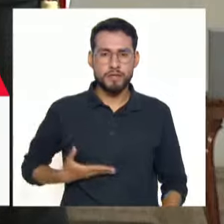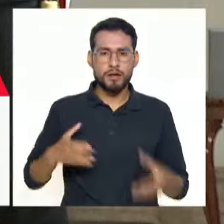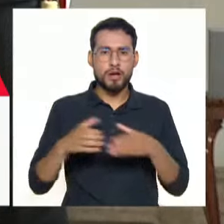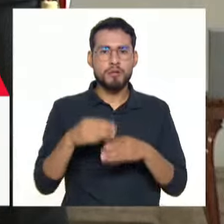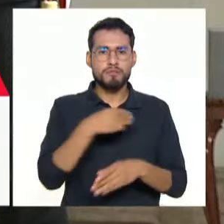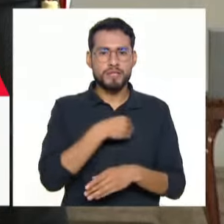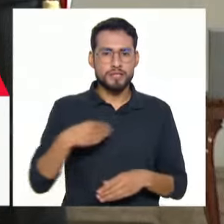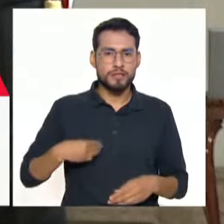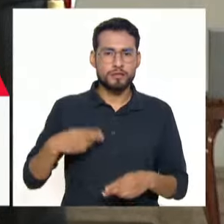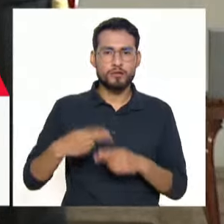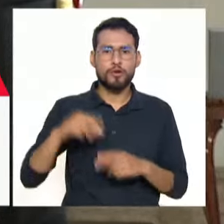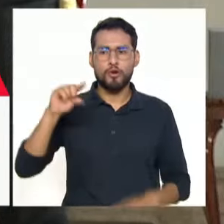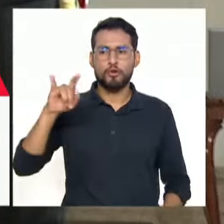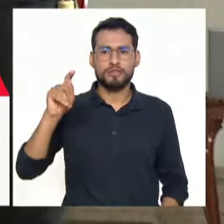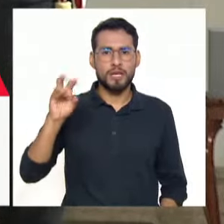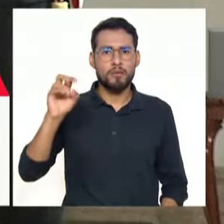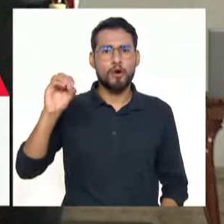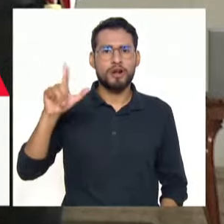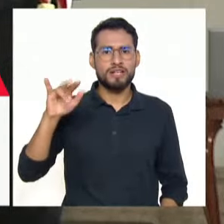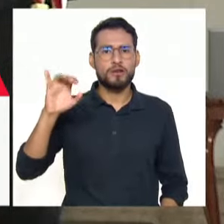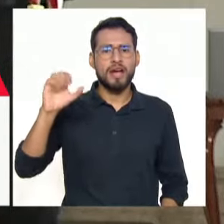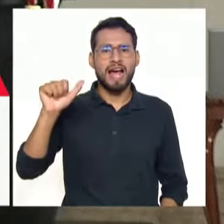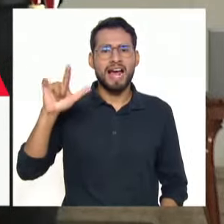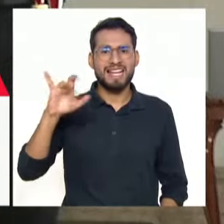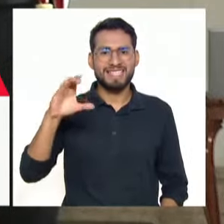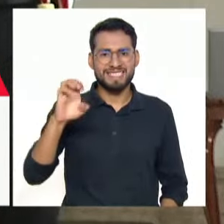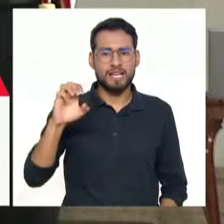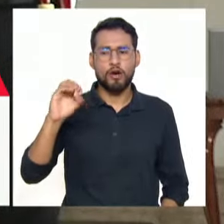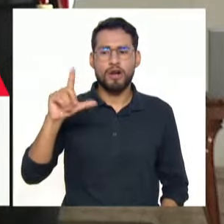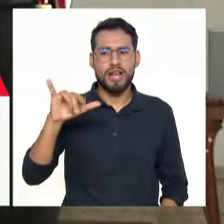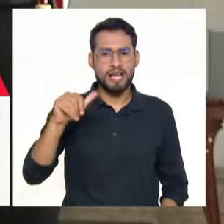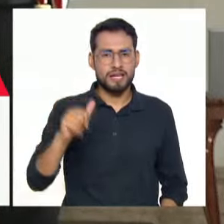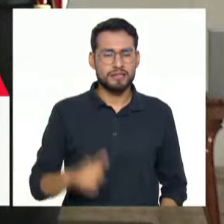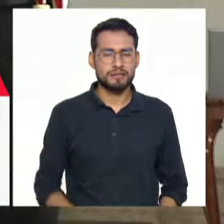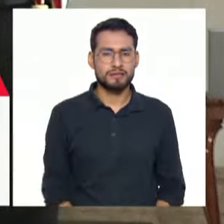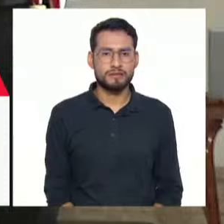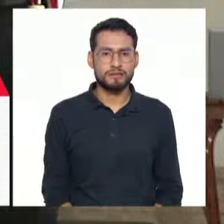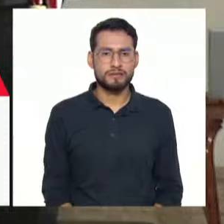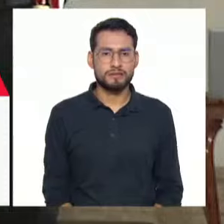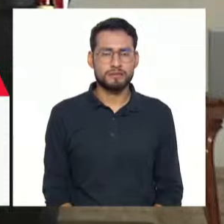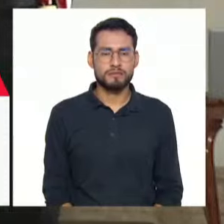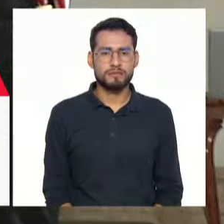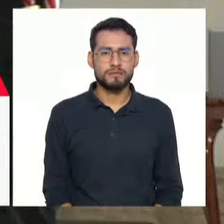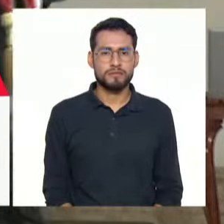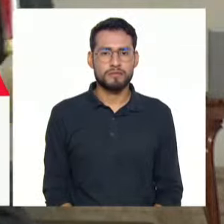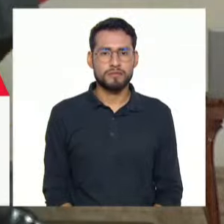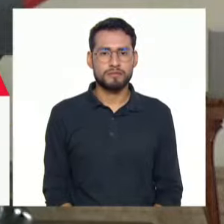de la República. Gustavo Lino Adriansén Olaya, Presidente del Consejo de Ministros.